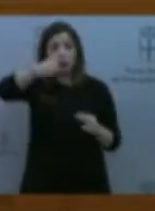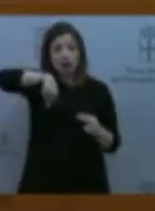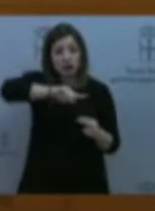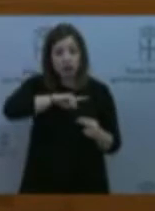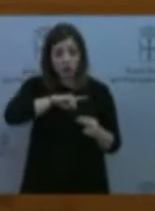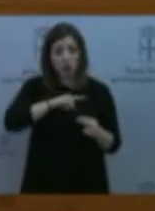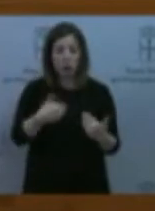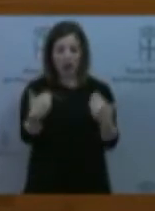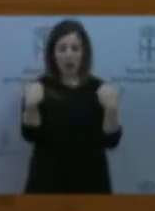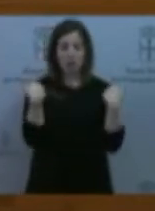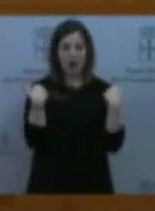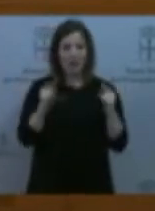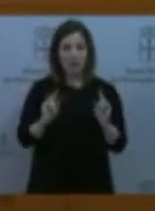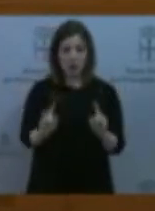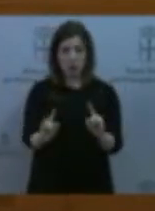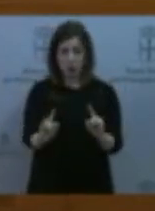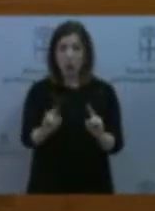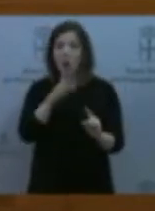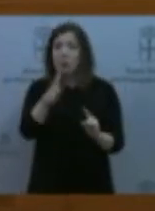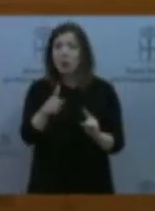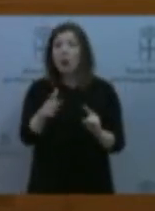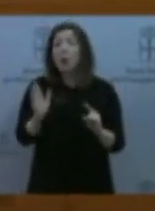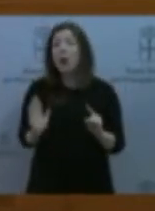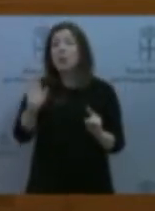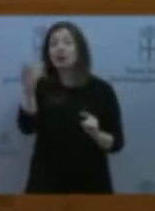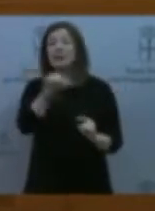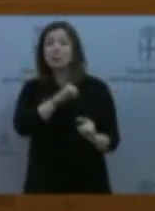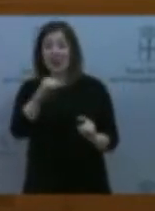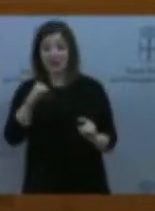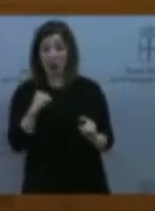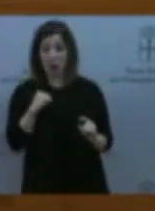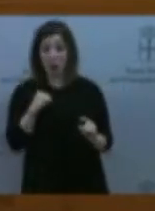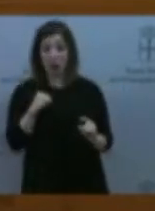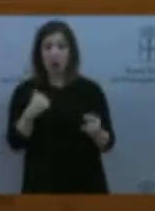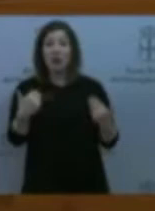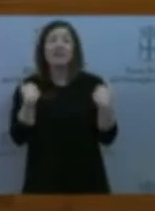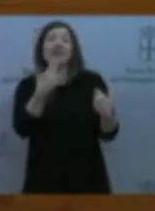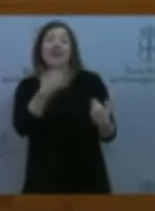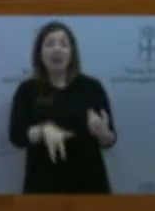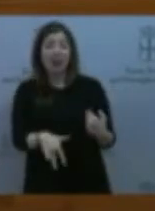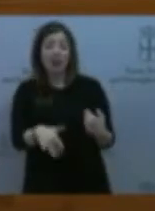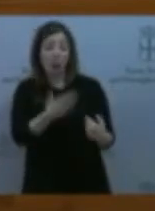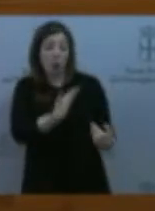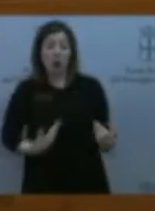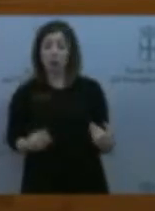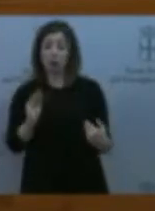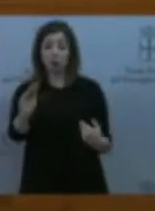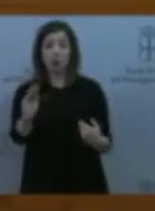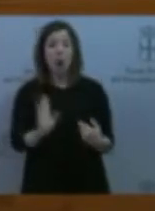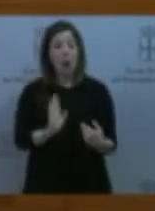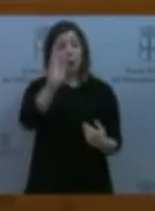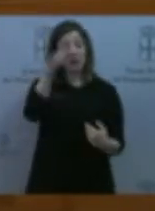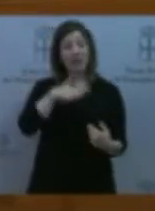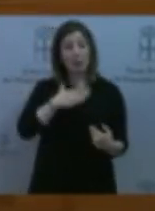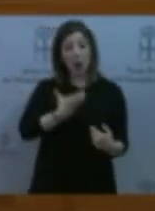montes privados los competentes son sus dueños y sobre los montes de los ayuntamientos y de las parroquias rurales los